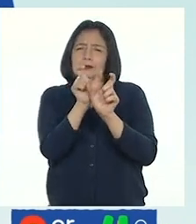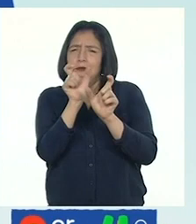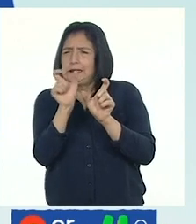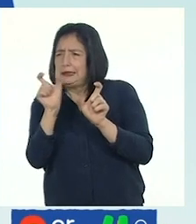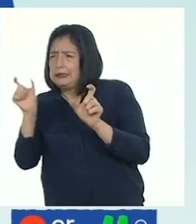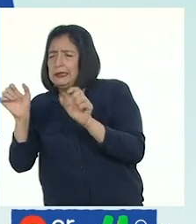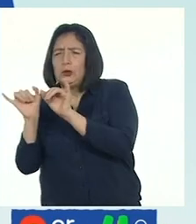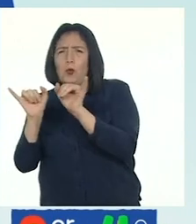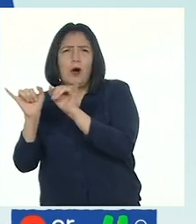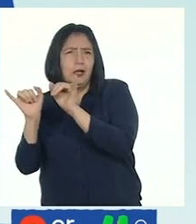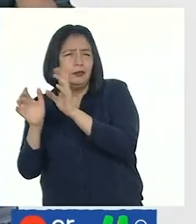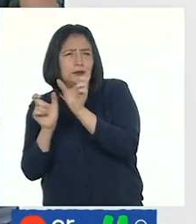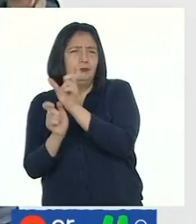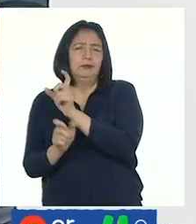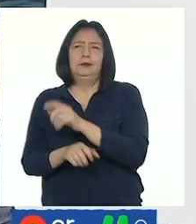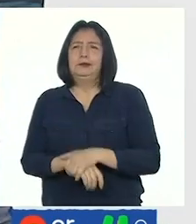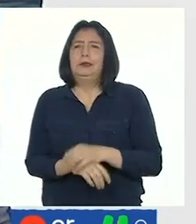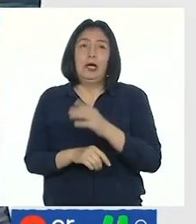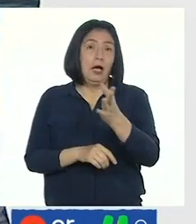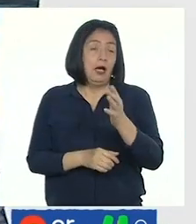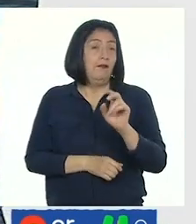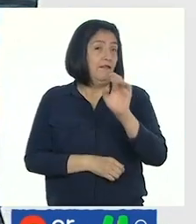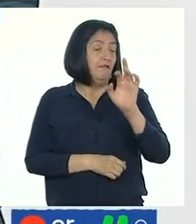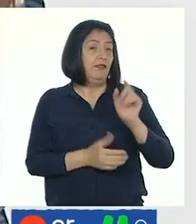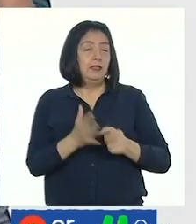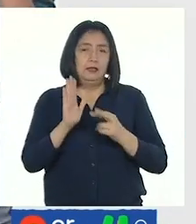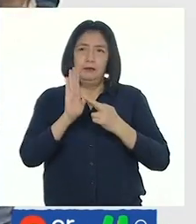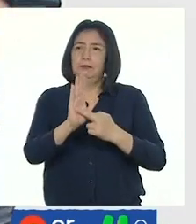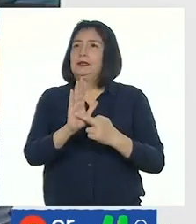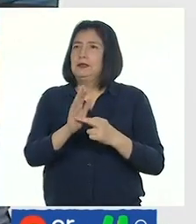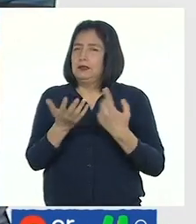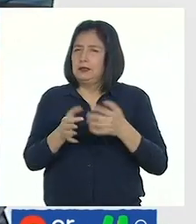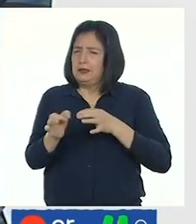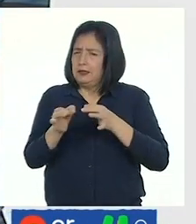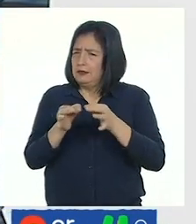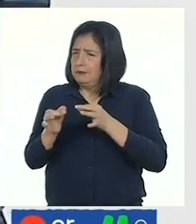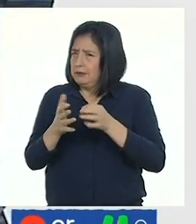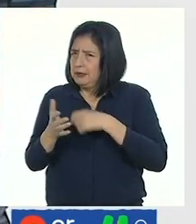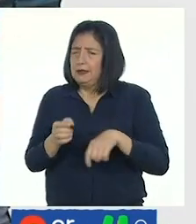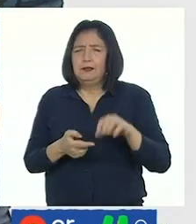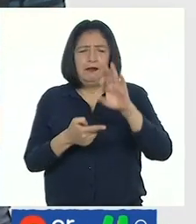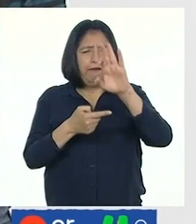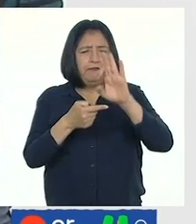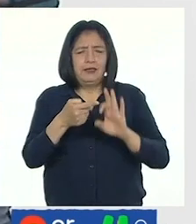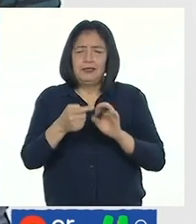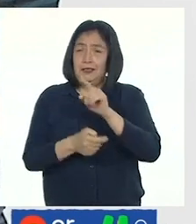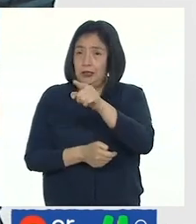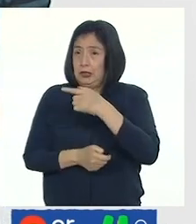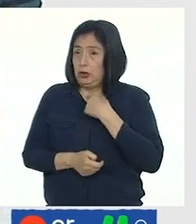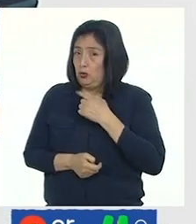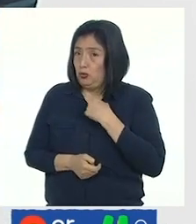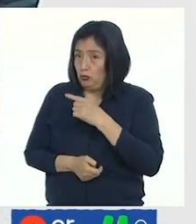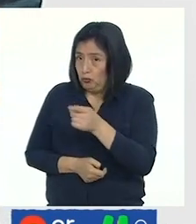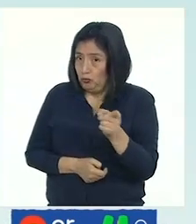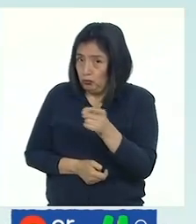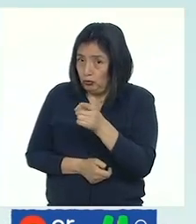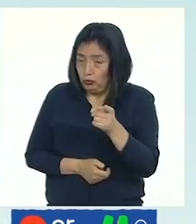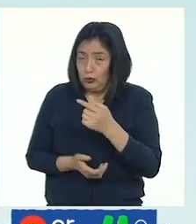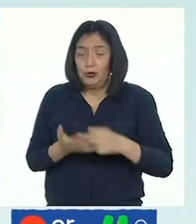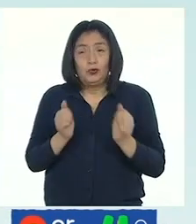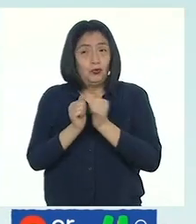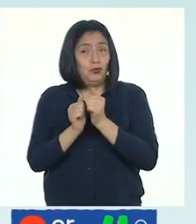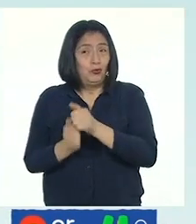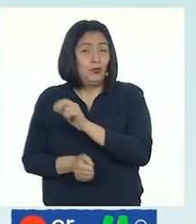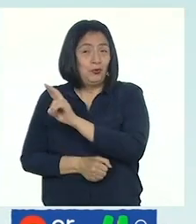partes iguales. Vera logró representar e interpretar fracciones. ¿Les gustó hacer esta actividad